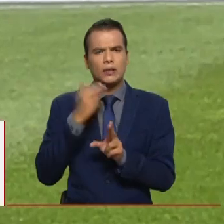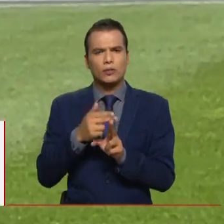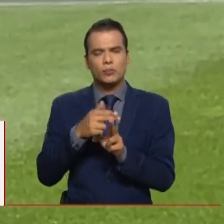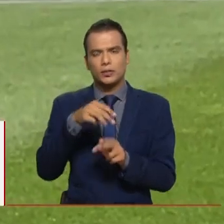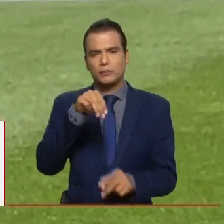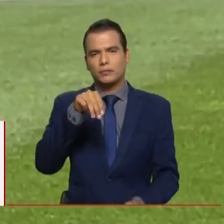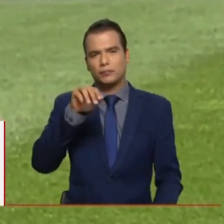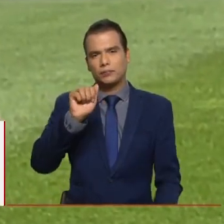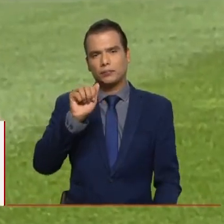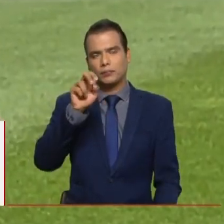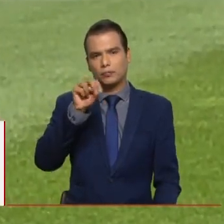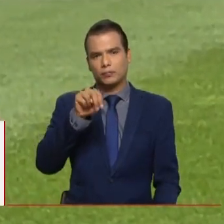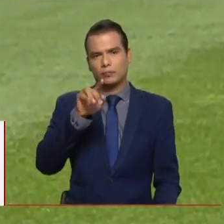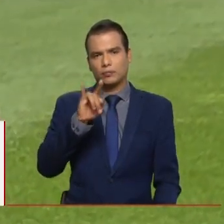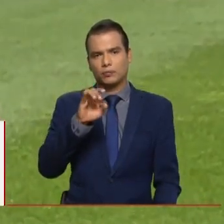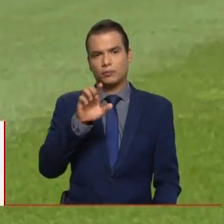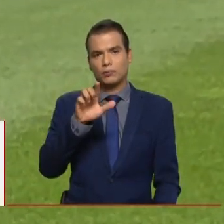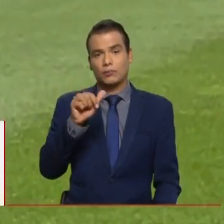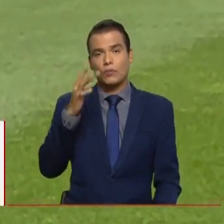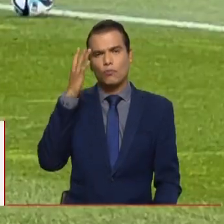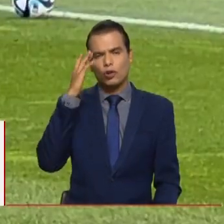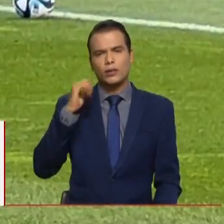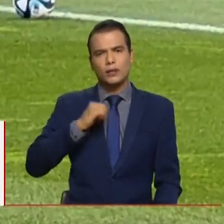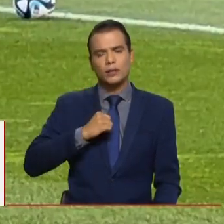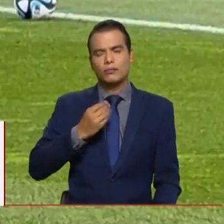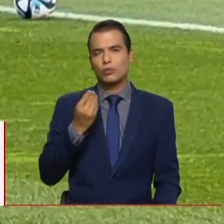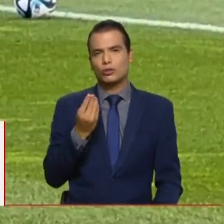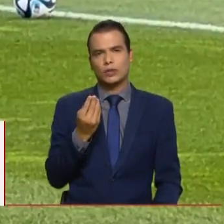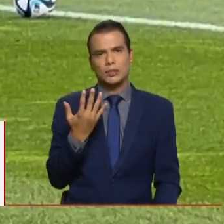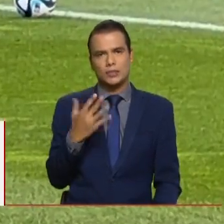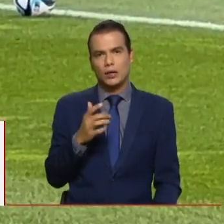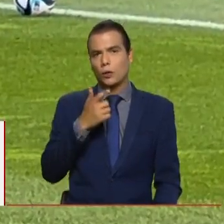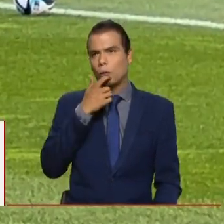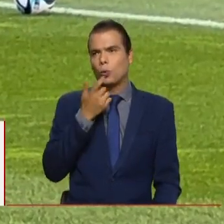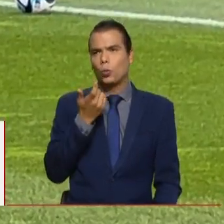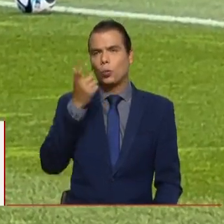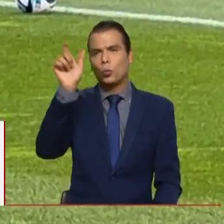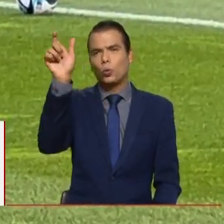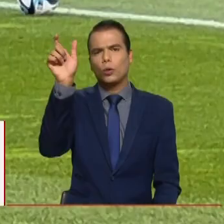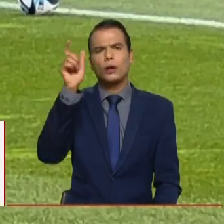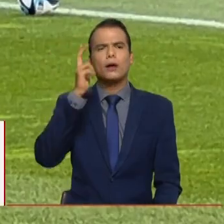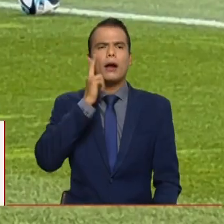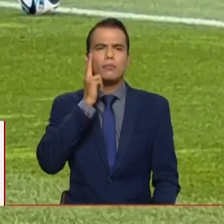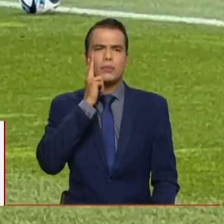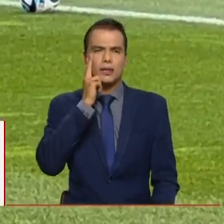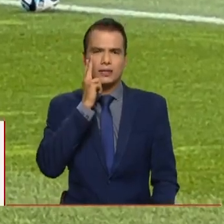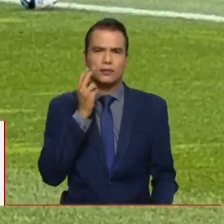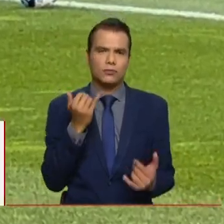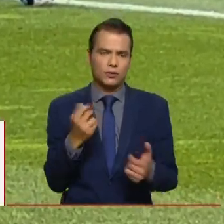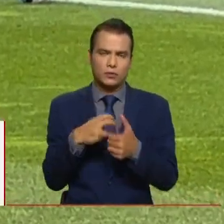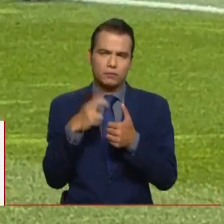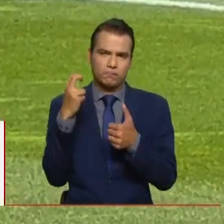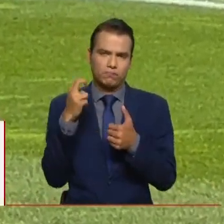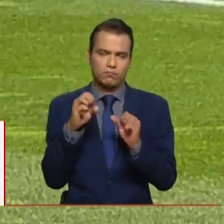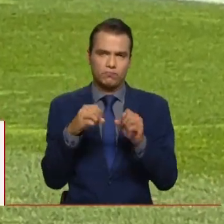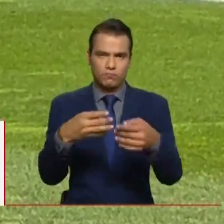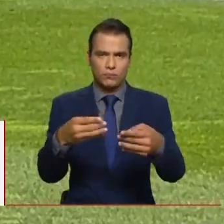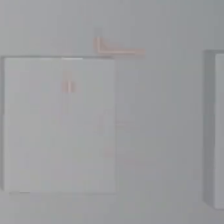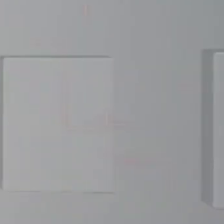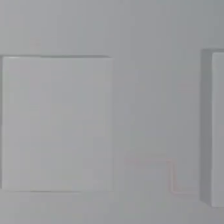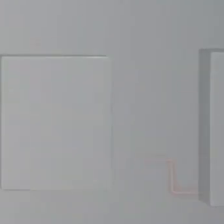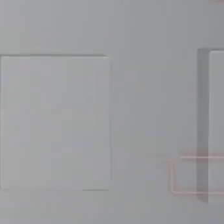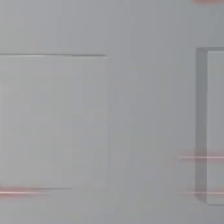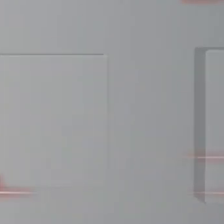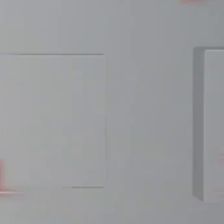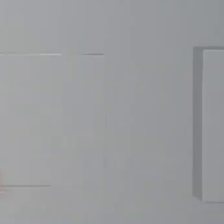Vanegas, quien acumuló cartones amarillos en el encuentro ante Marruecos y será ausencia en el arranque de estos octavos de final.